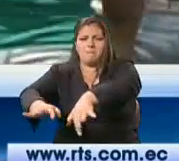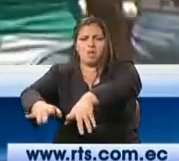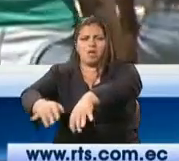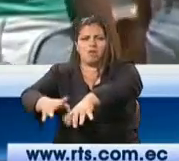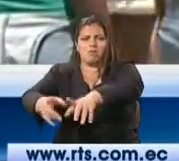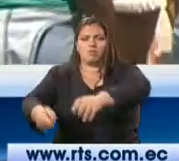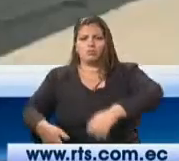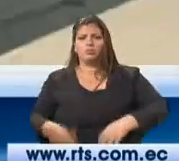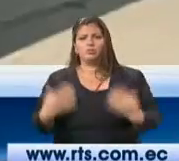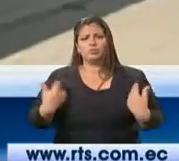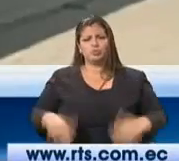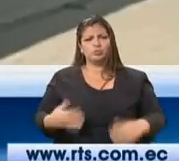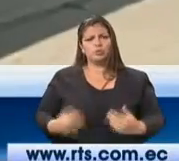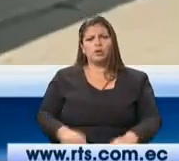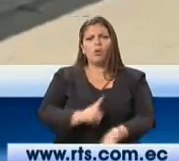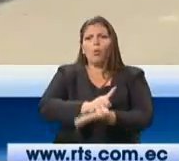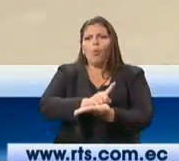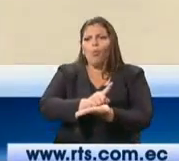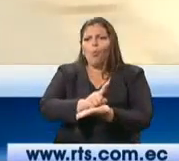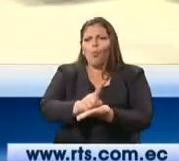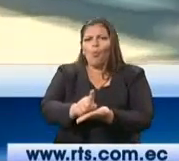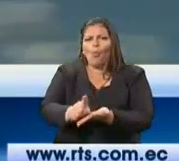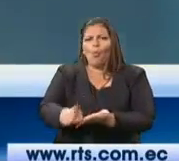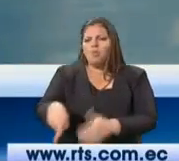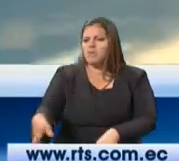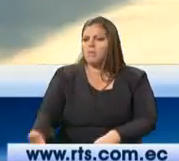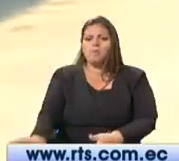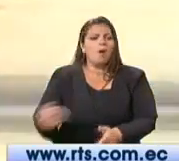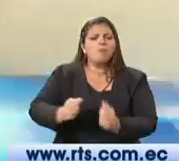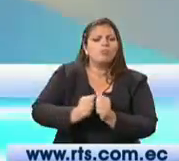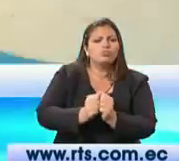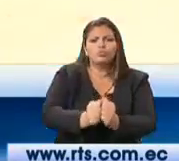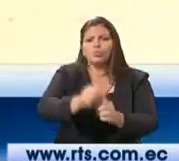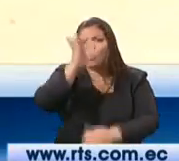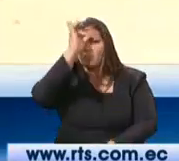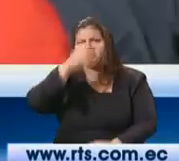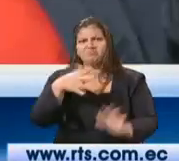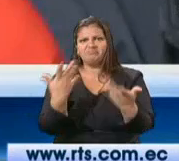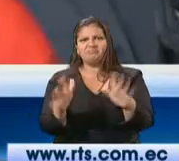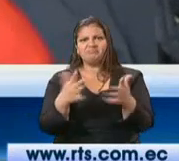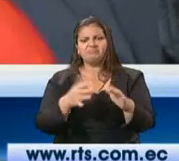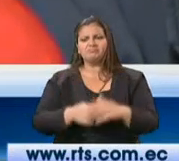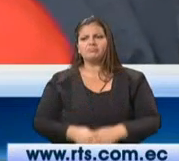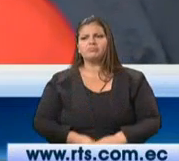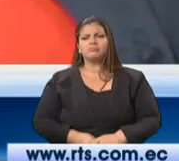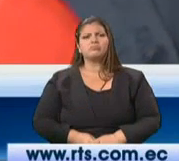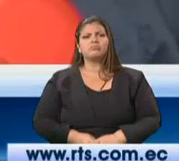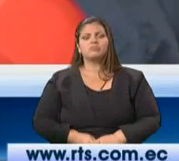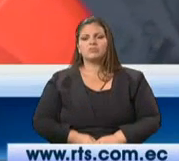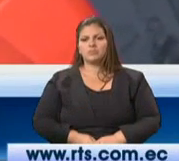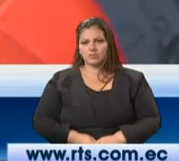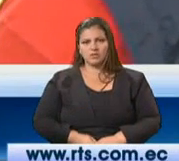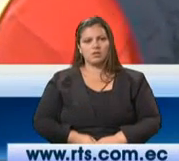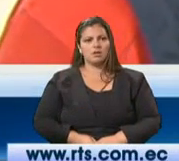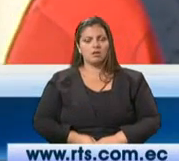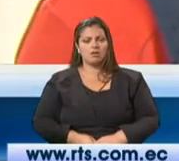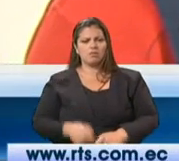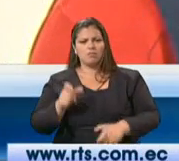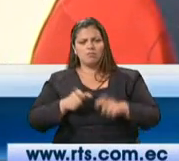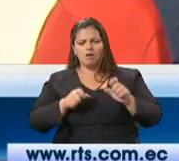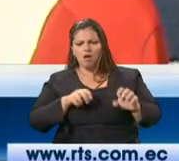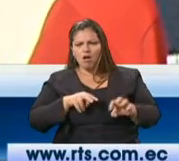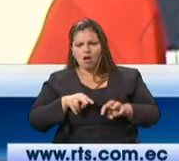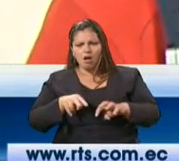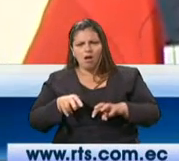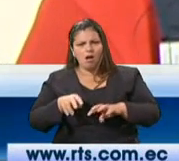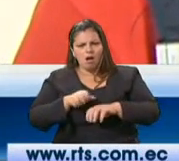de la agresión y entregárselo a la DINAPEN. El niño manifiesta que la madre hace 8 días le ha